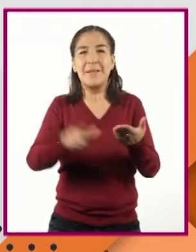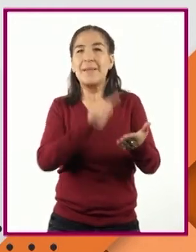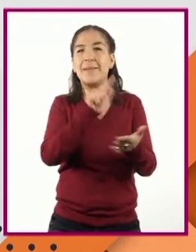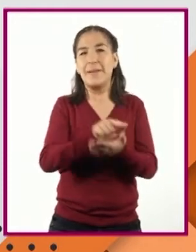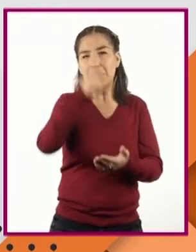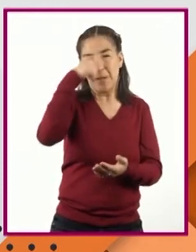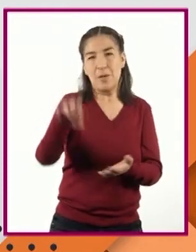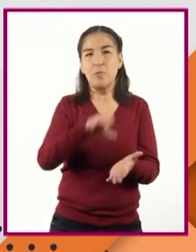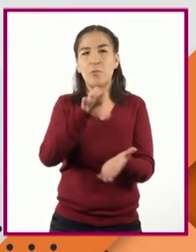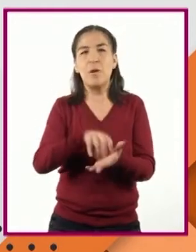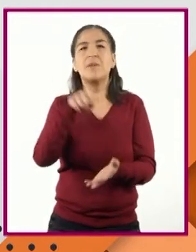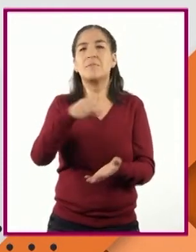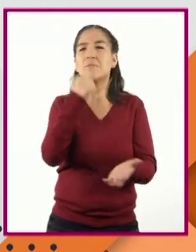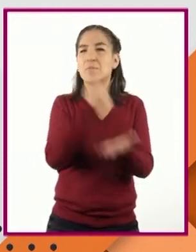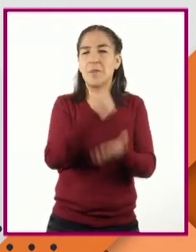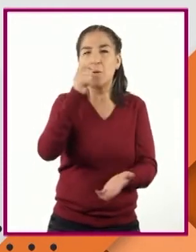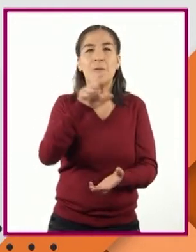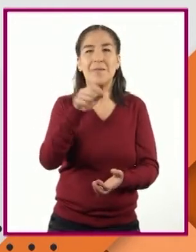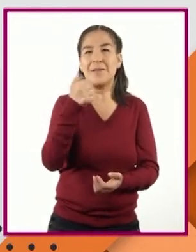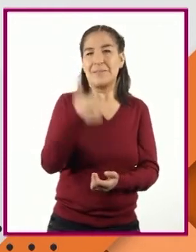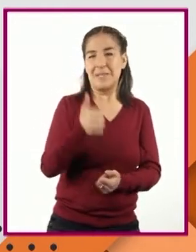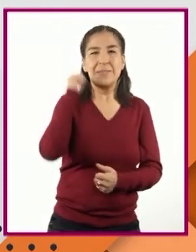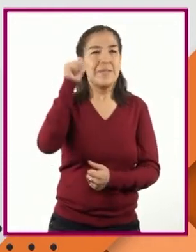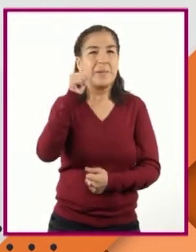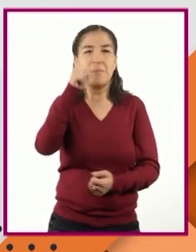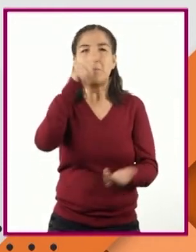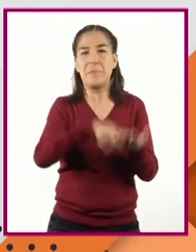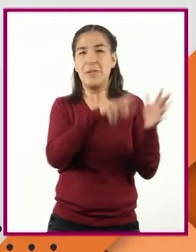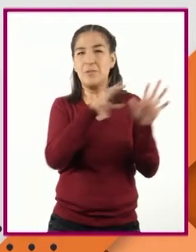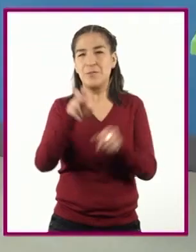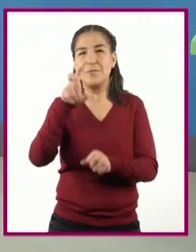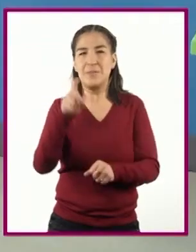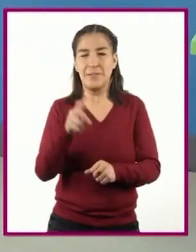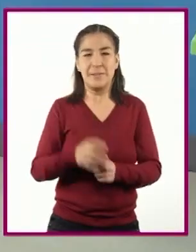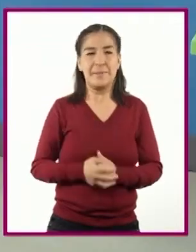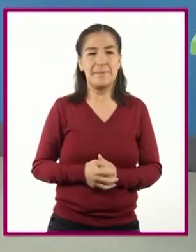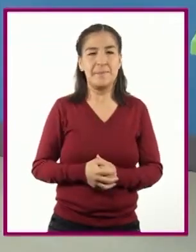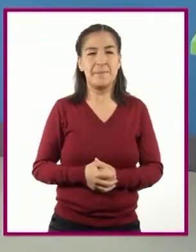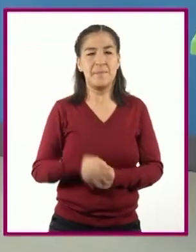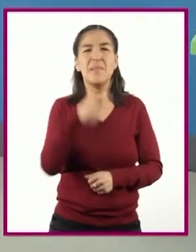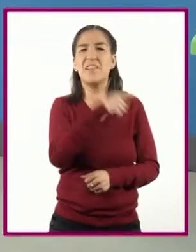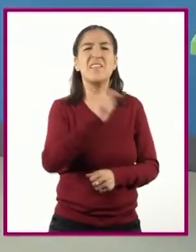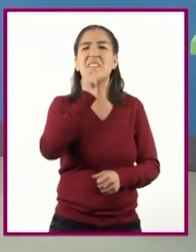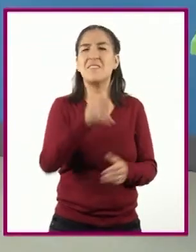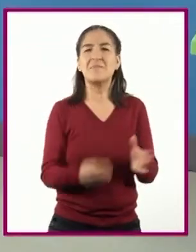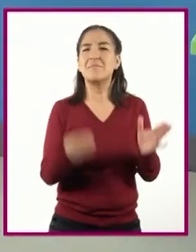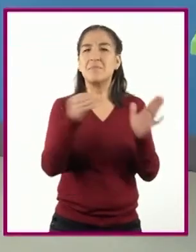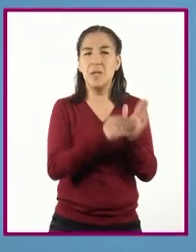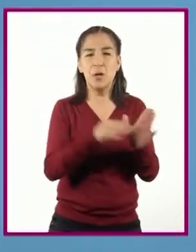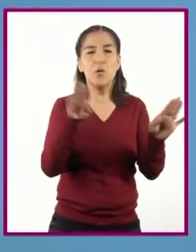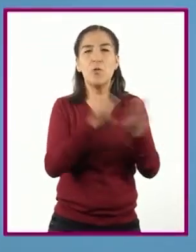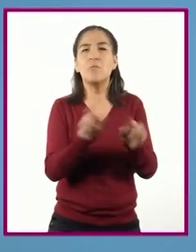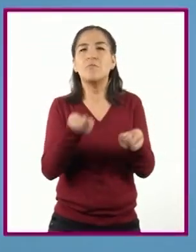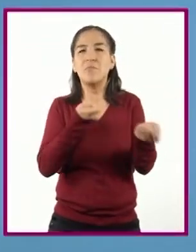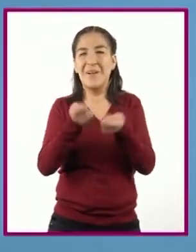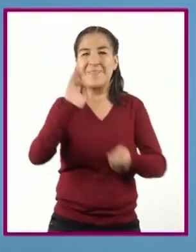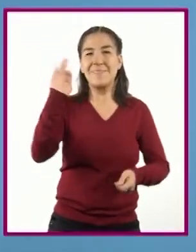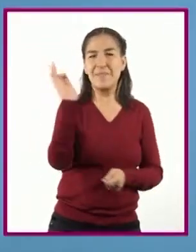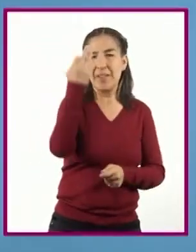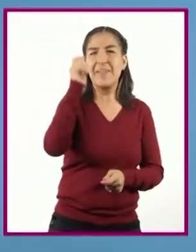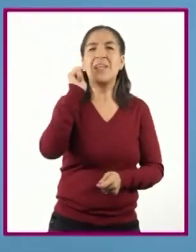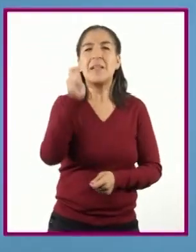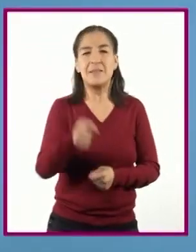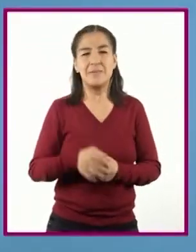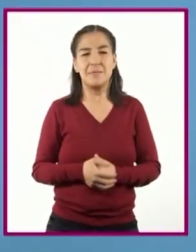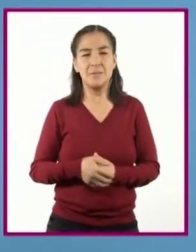colonización promulgada el 6 de abril de 1830. La cual establecía el control federal sobre